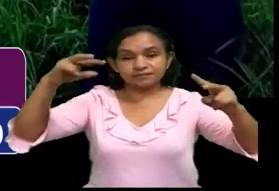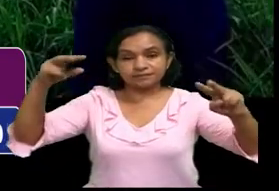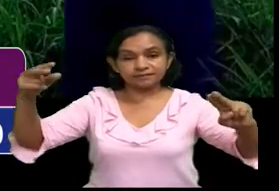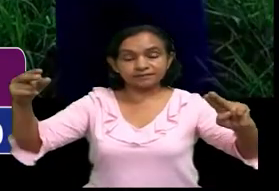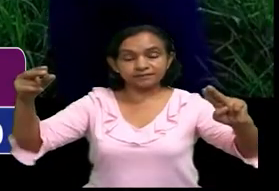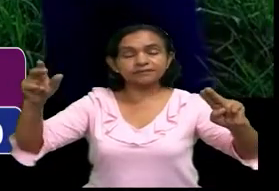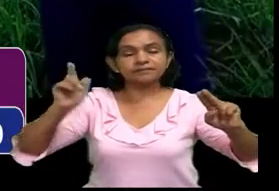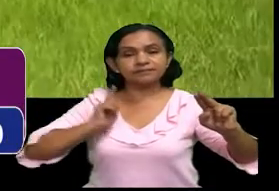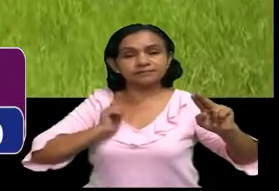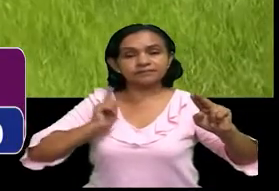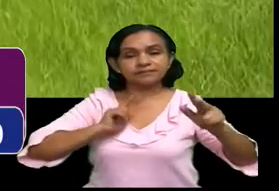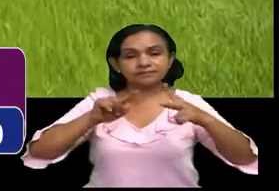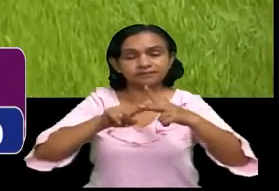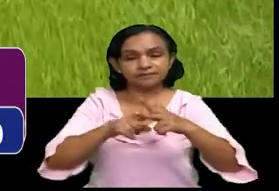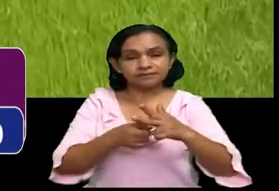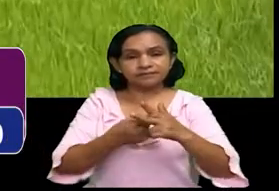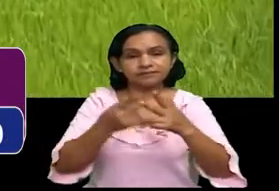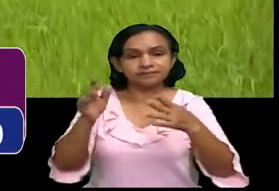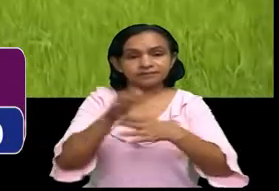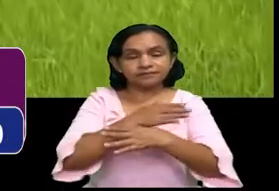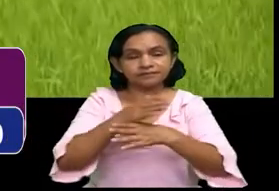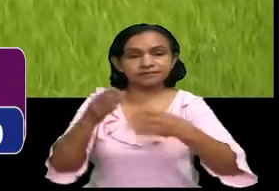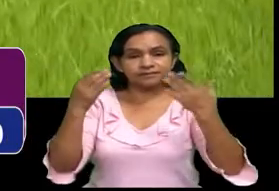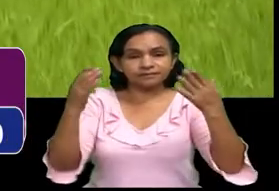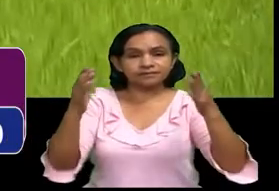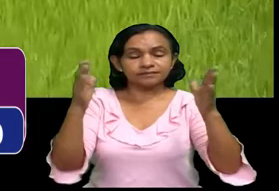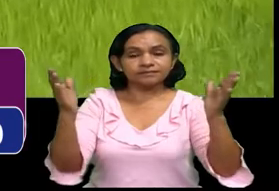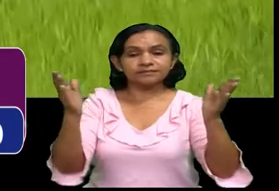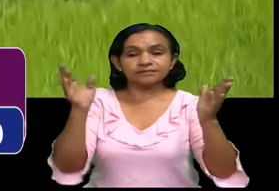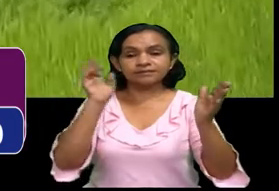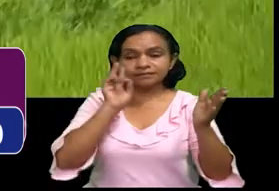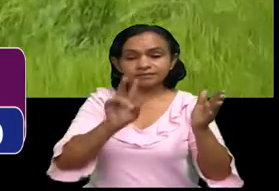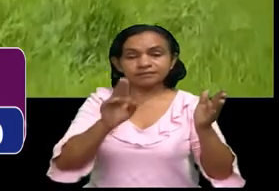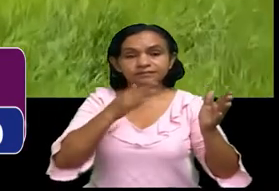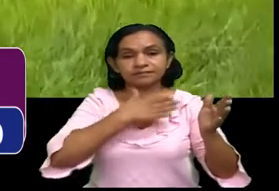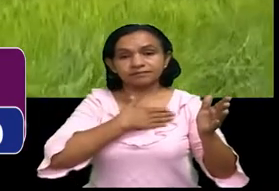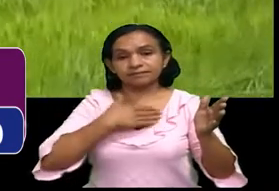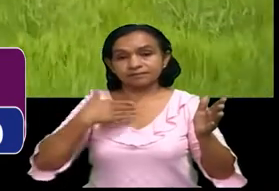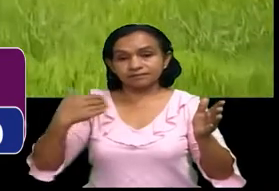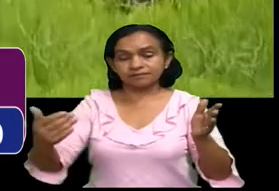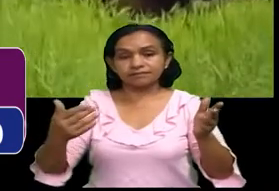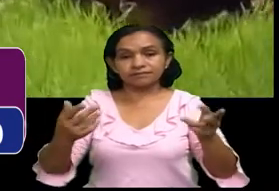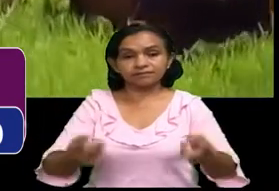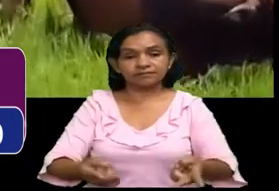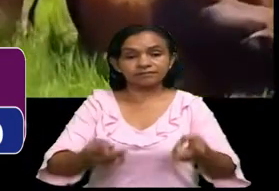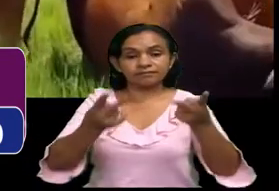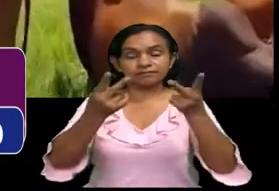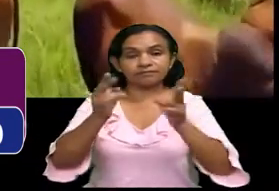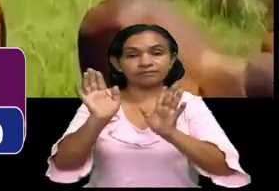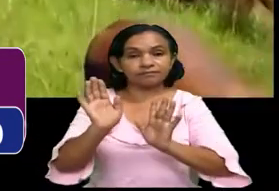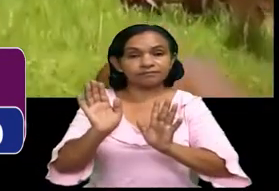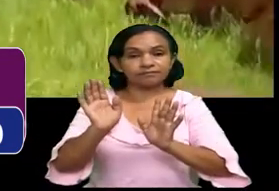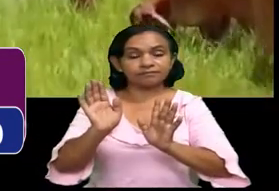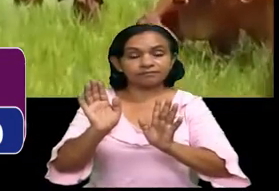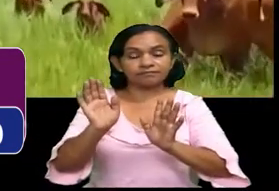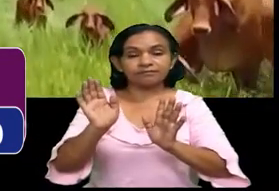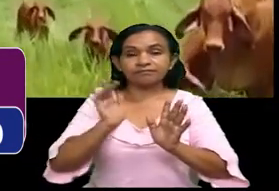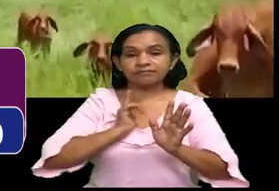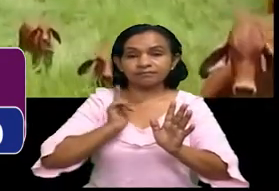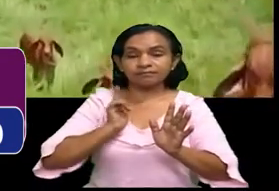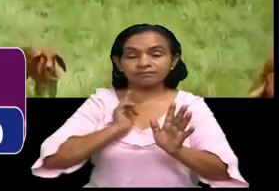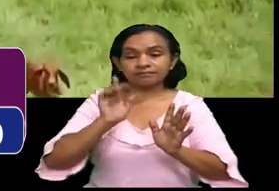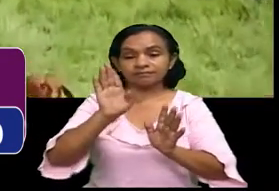ya introduciendo razas, que vienen a mejorar la calidad de nuestro hato. Tenemos razas